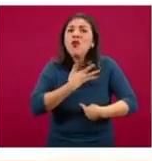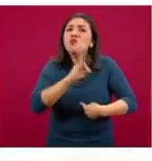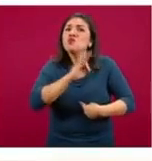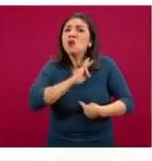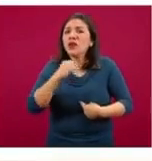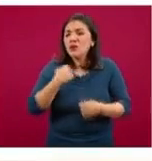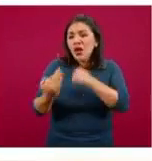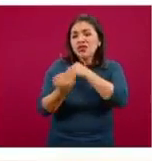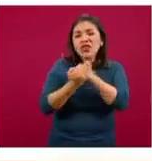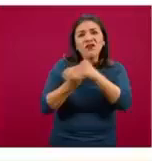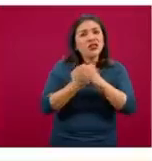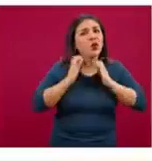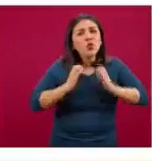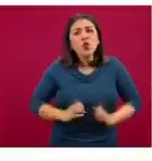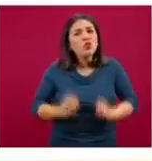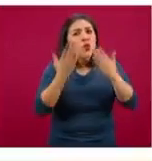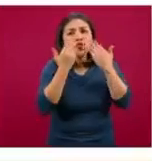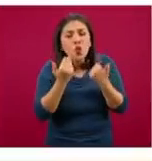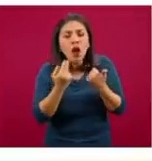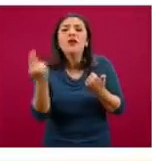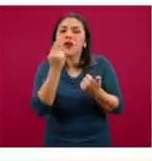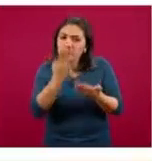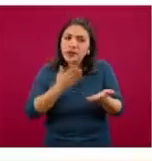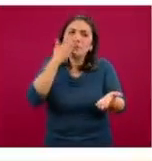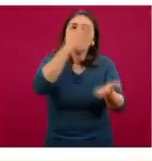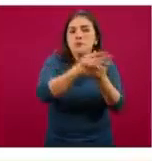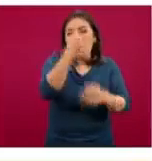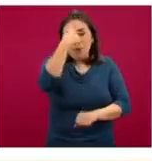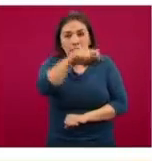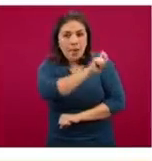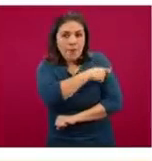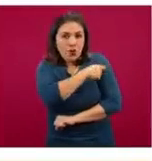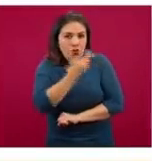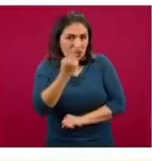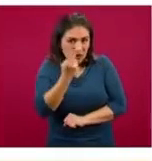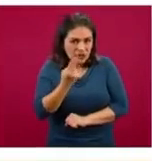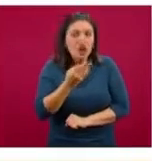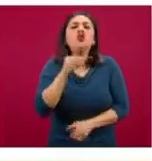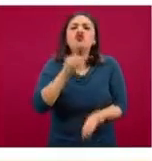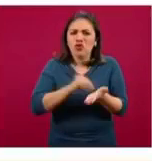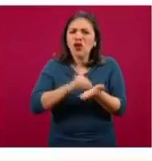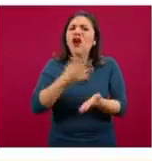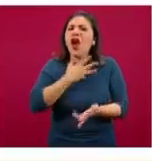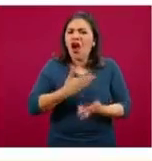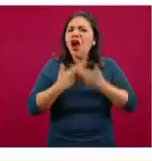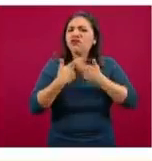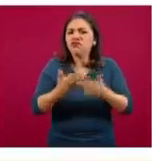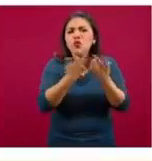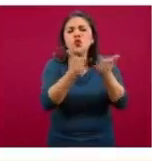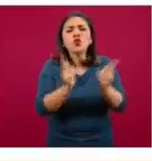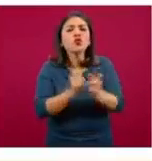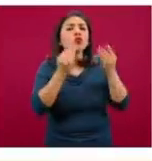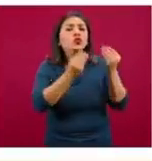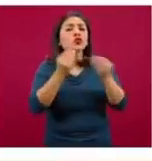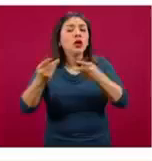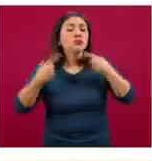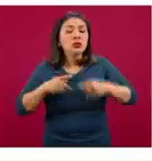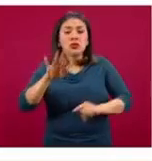disminuya la inmunidad como tal, que se acerquen a demandar la vacuna. Todavía tenemos un grupo de